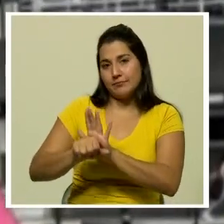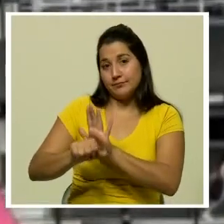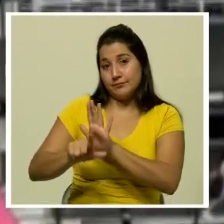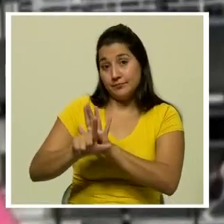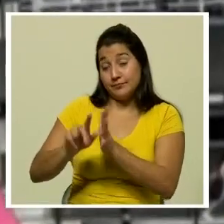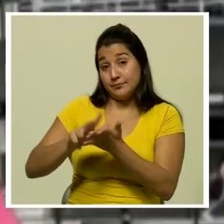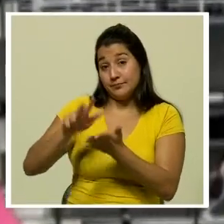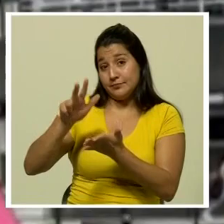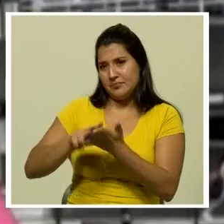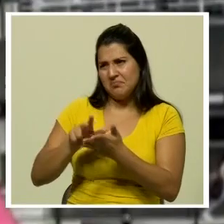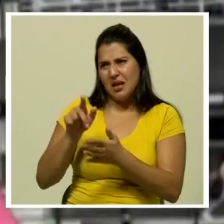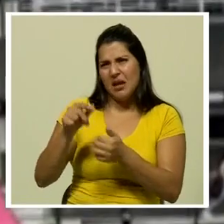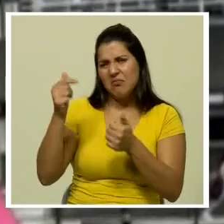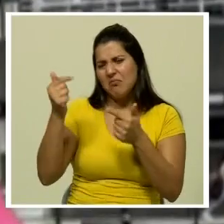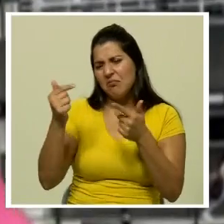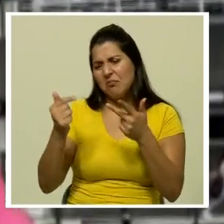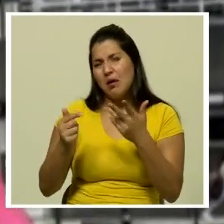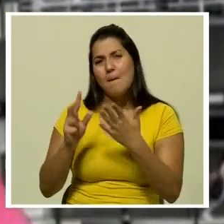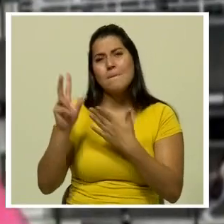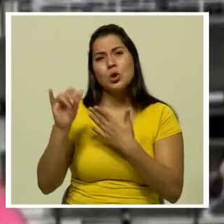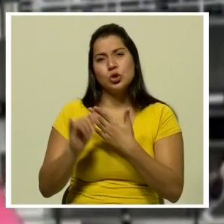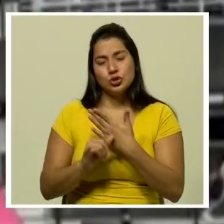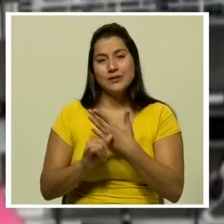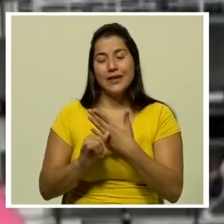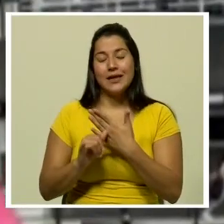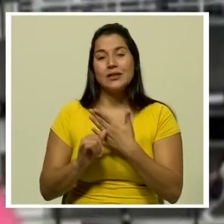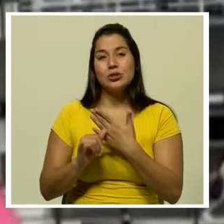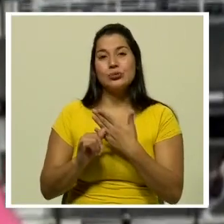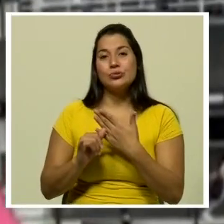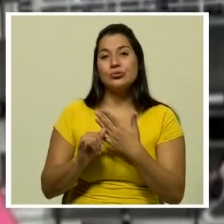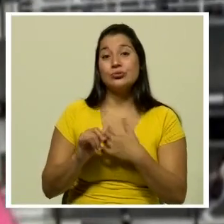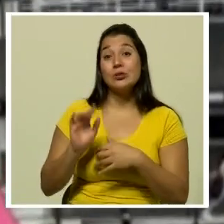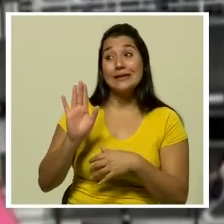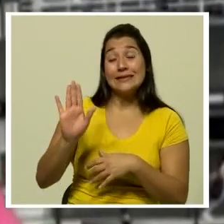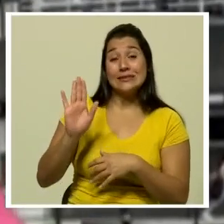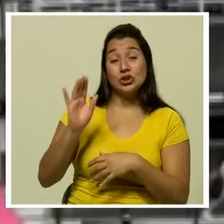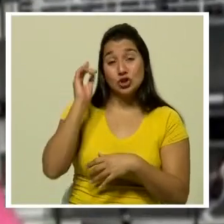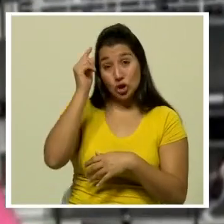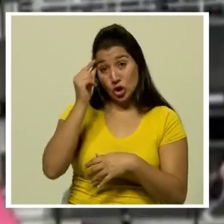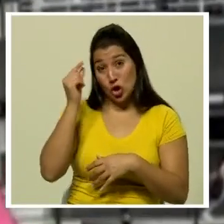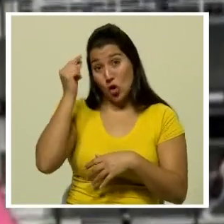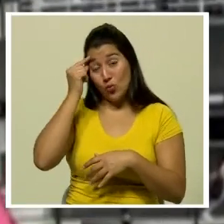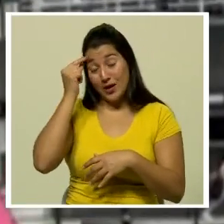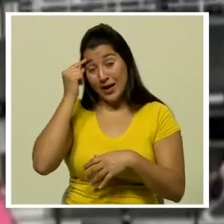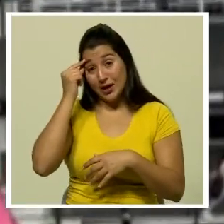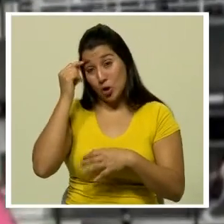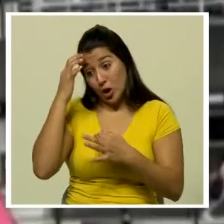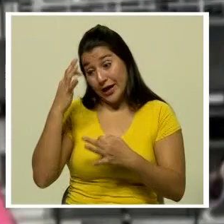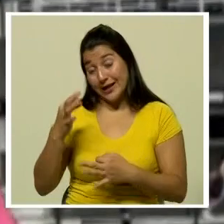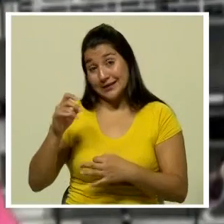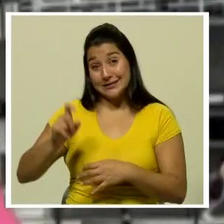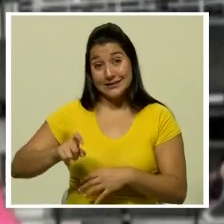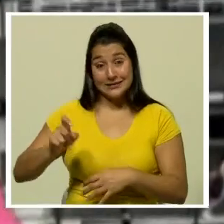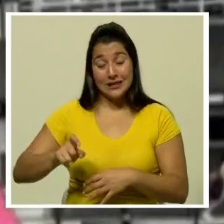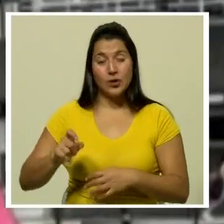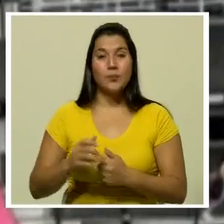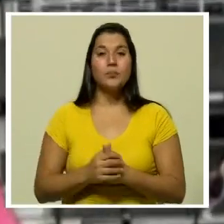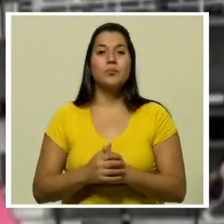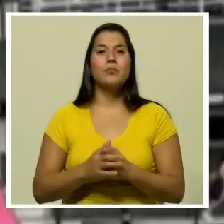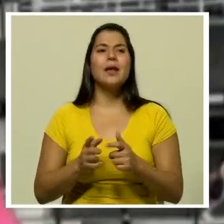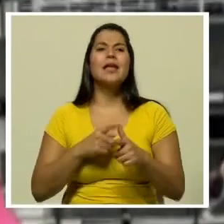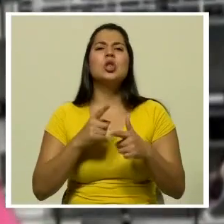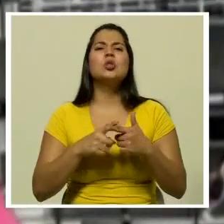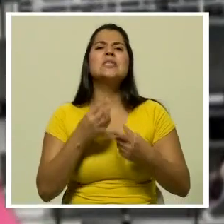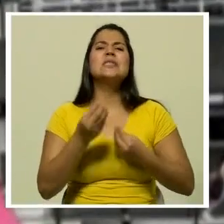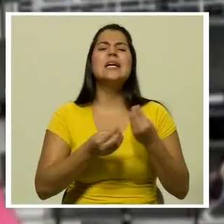decena de proyectos que su gobierno en este contexto de COVID considera fundamentales. ¿Qué es la labor de